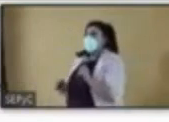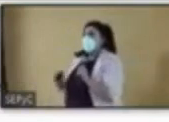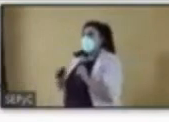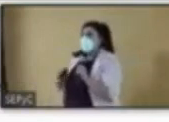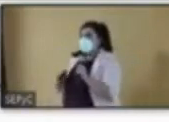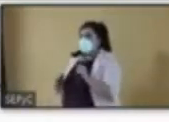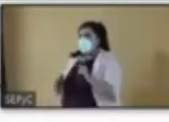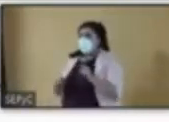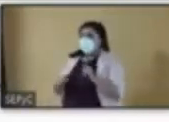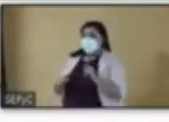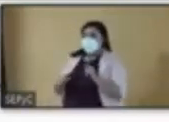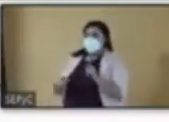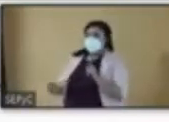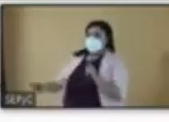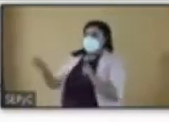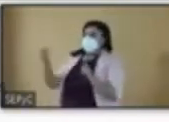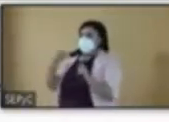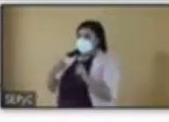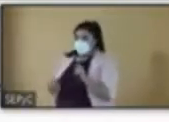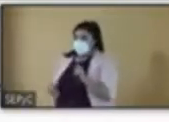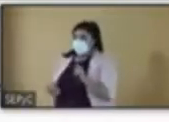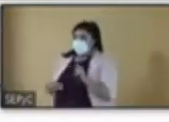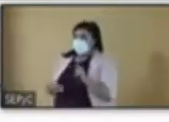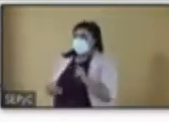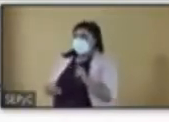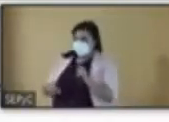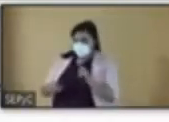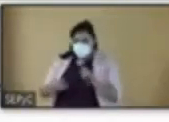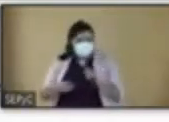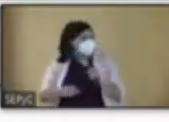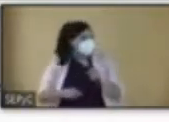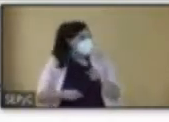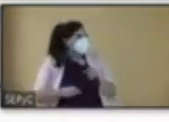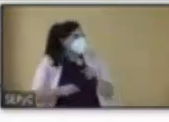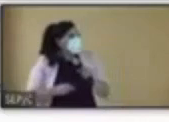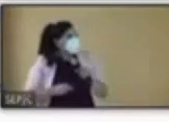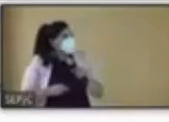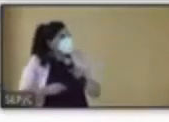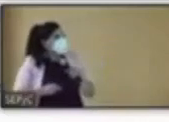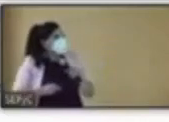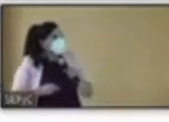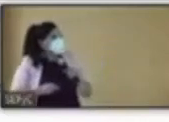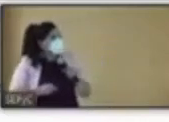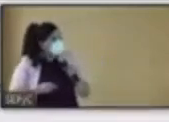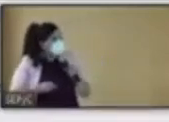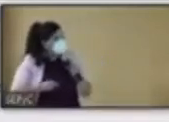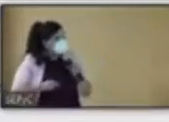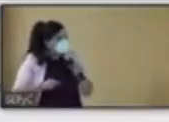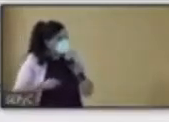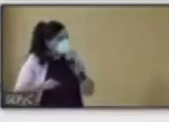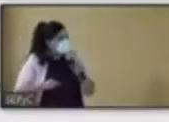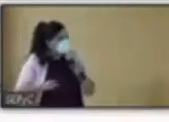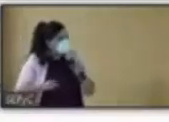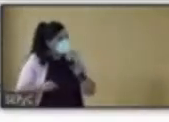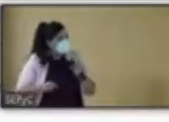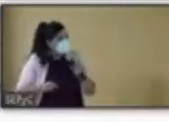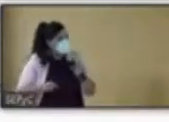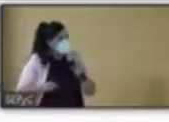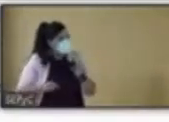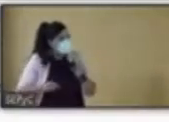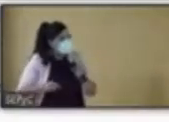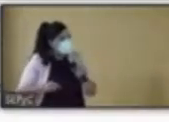determinado momento para ser beneficiarios de dicho fideicomiso. Aquí es donde nosotros pudiéramos insertar la